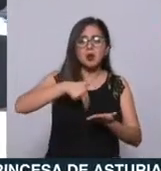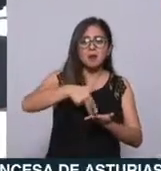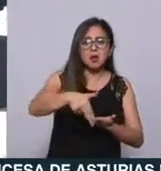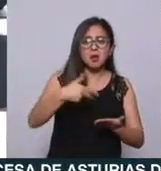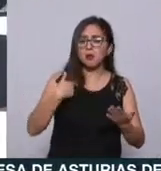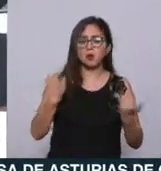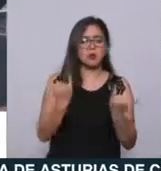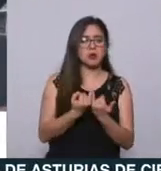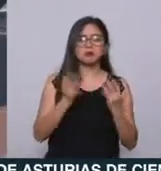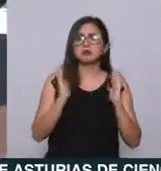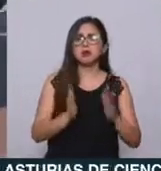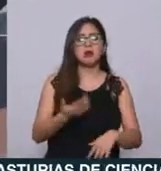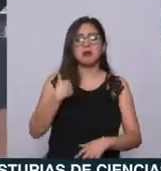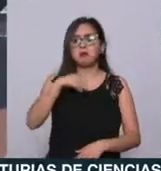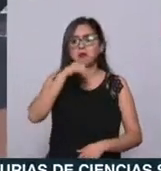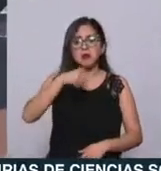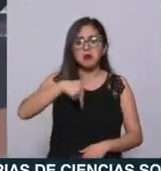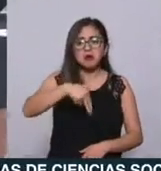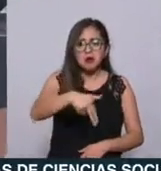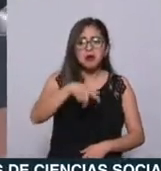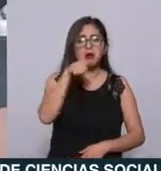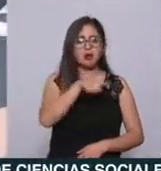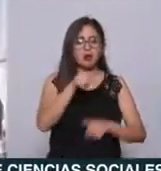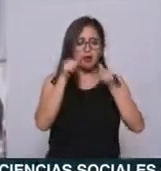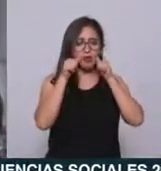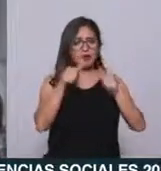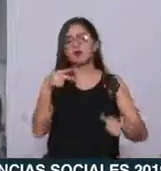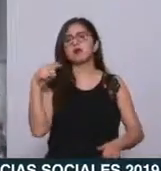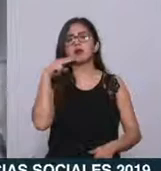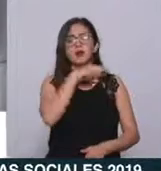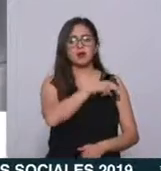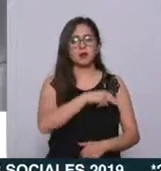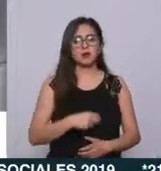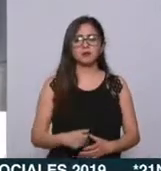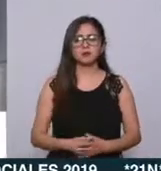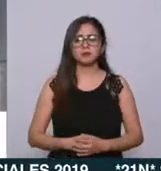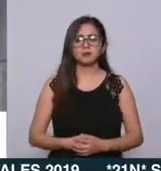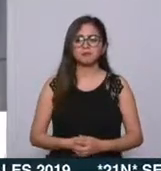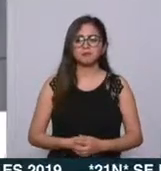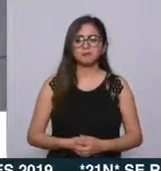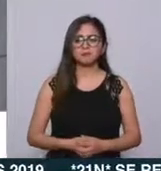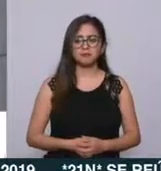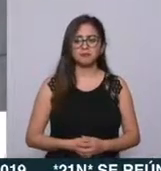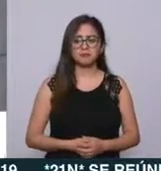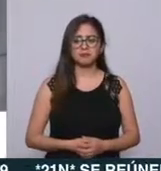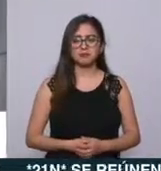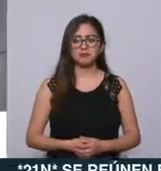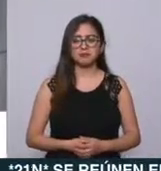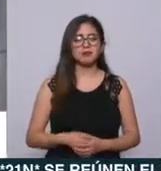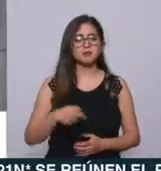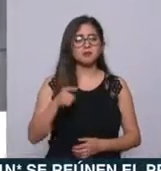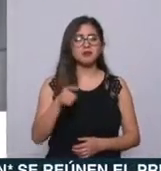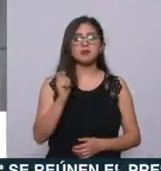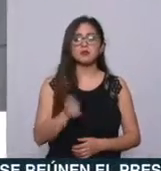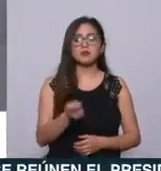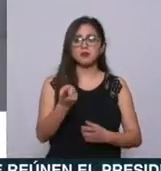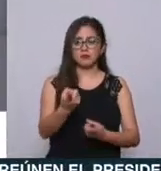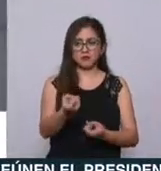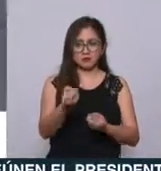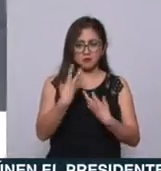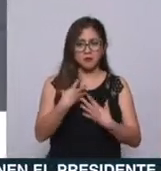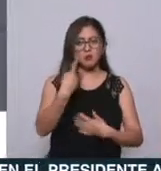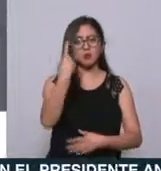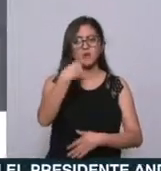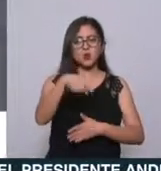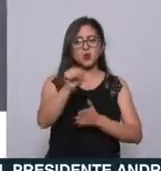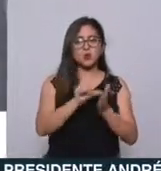yo, y los atienden rápido. Ahorita que vine, es lo que me dieron, nada más de un